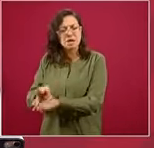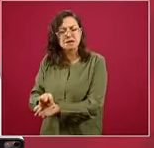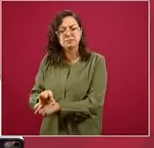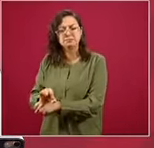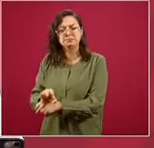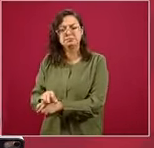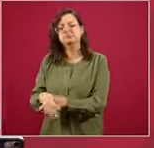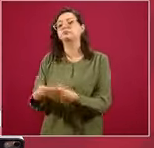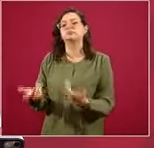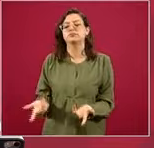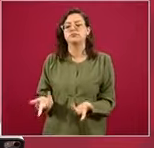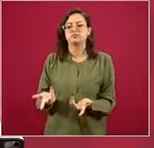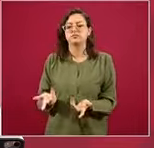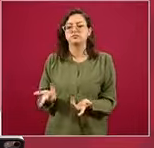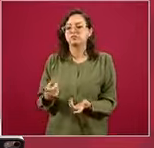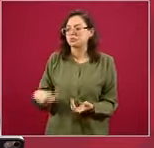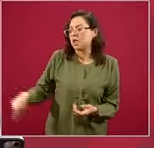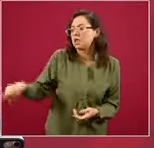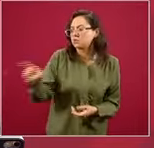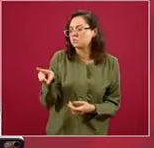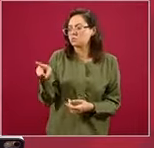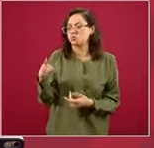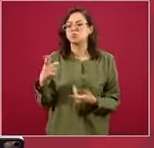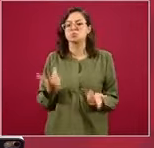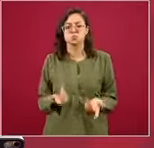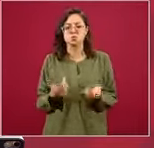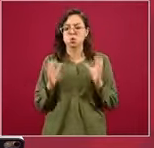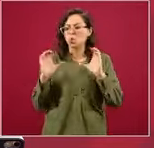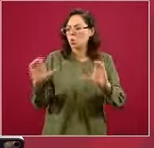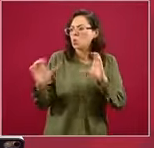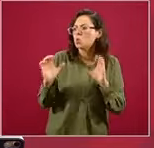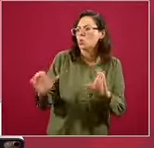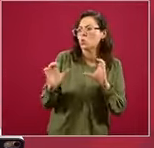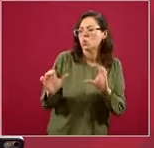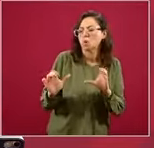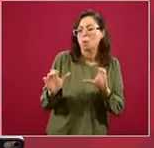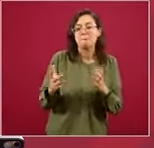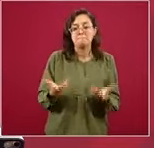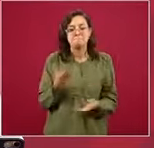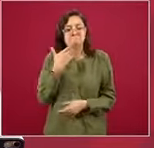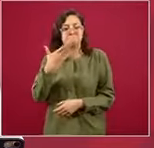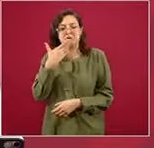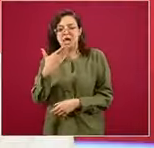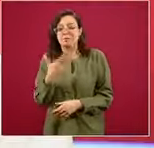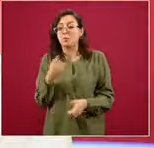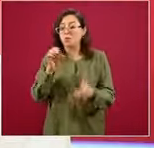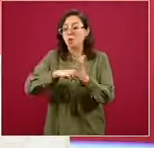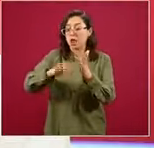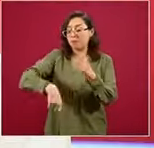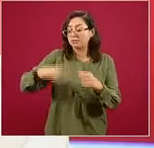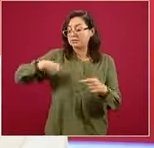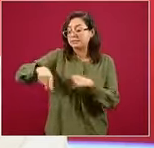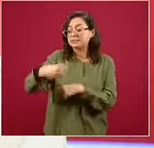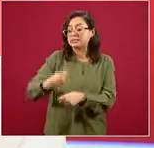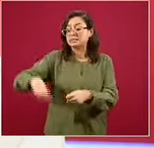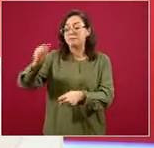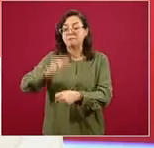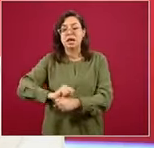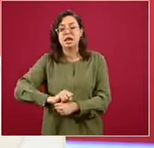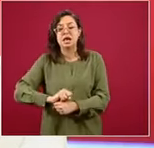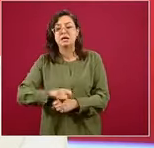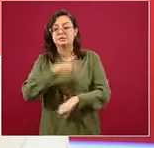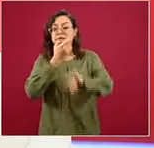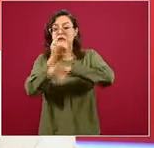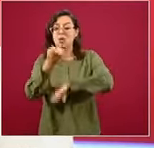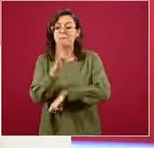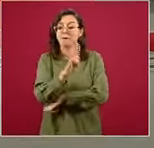cuando incrementan la precaución. Pongo un ejemplo de esta semana: Baja California, el estado de Baja